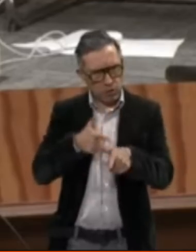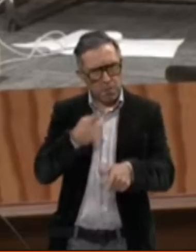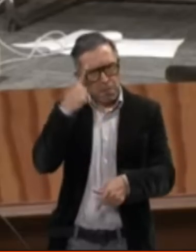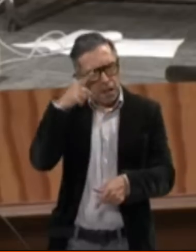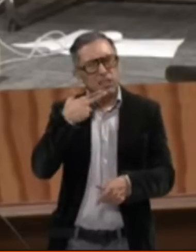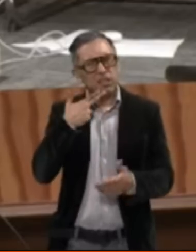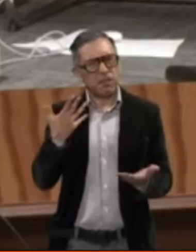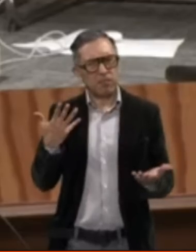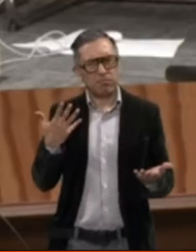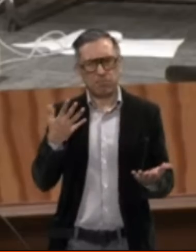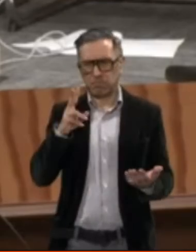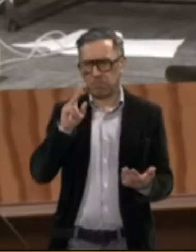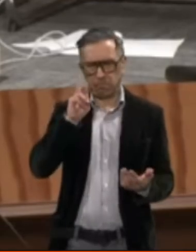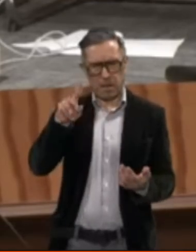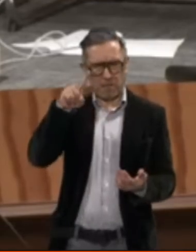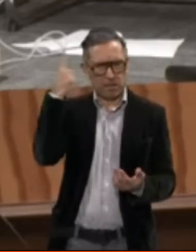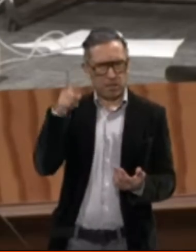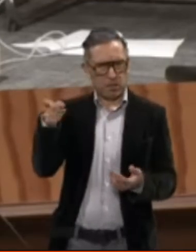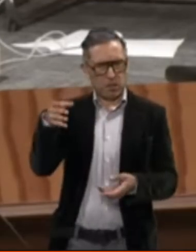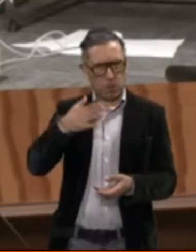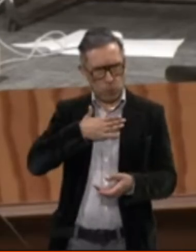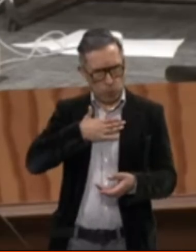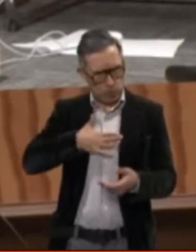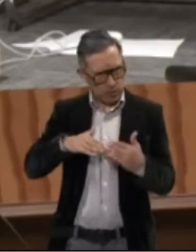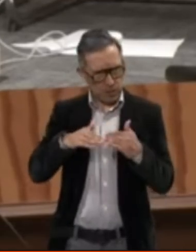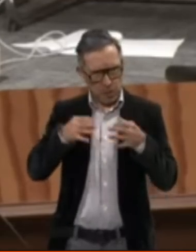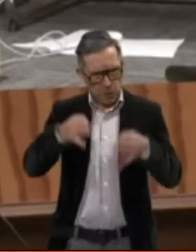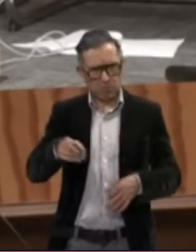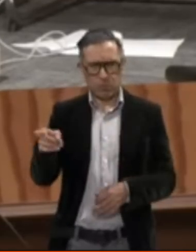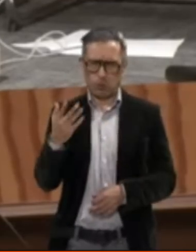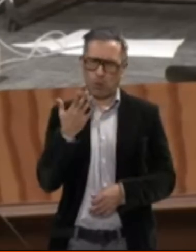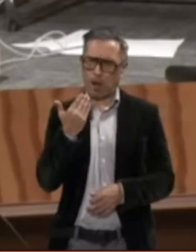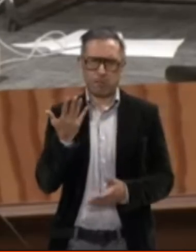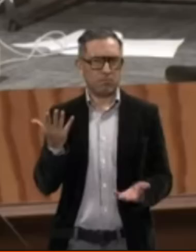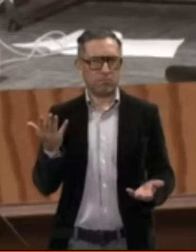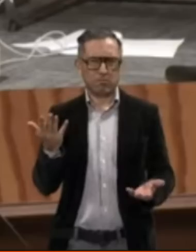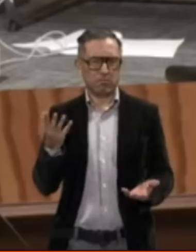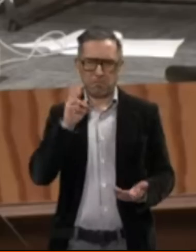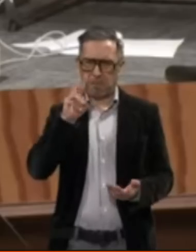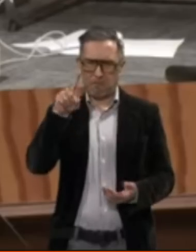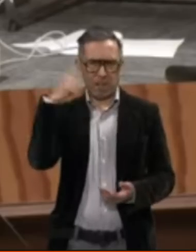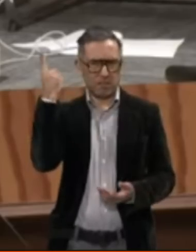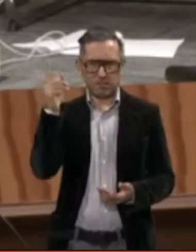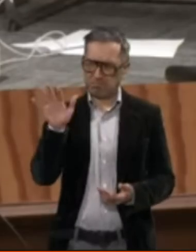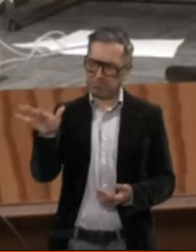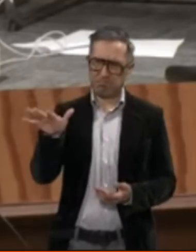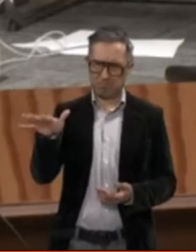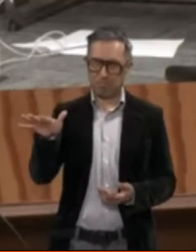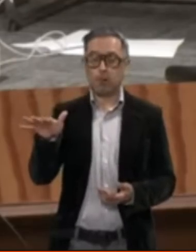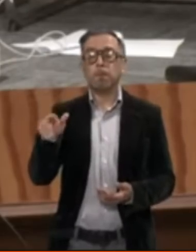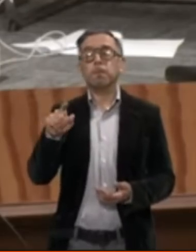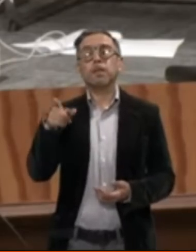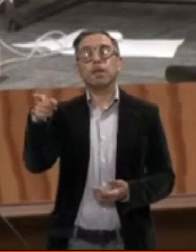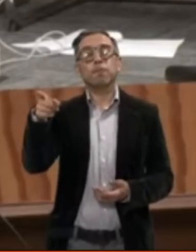Claro que no tiene nada de justicia. Lo dijimos claro, quedaba muy sencilla la determinación que iba a tener el